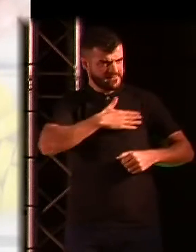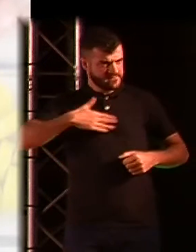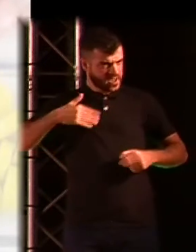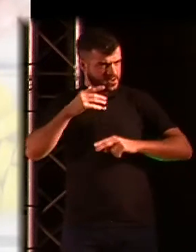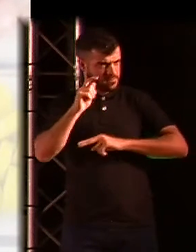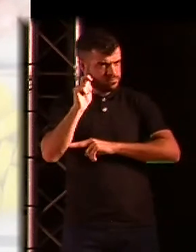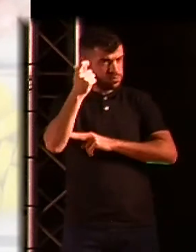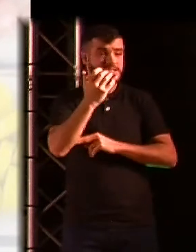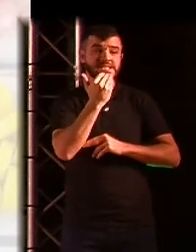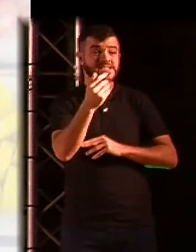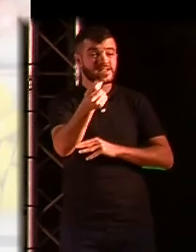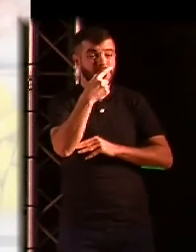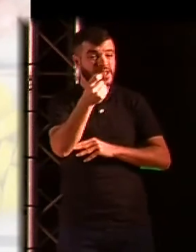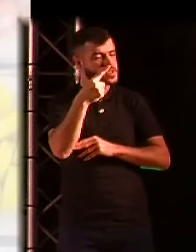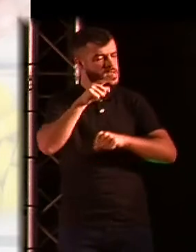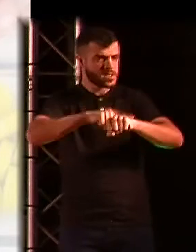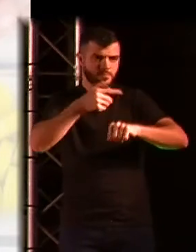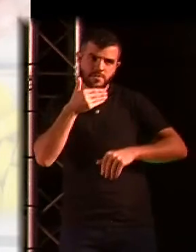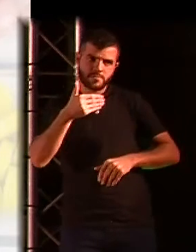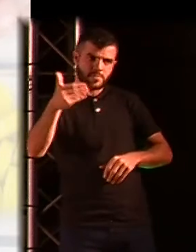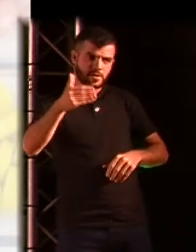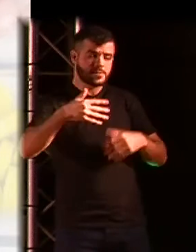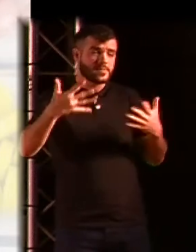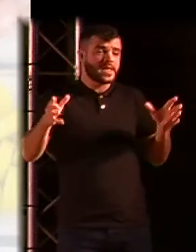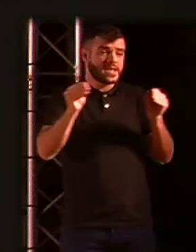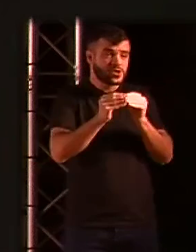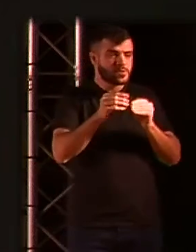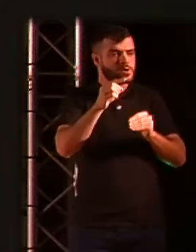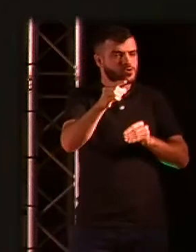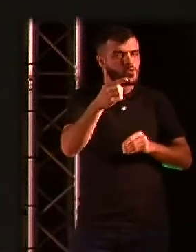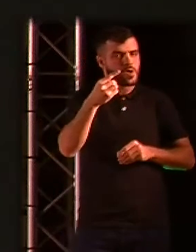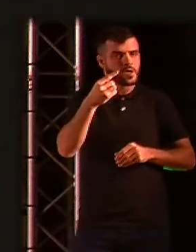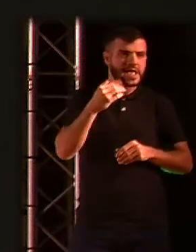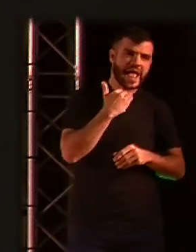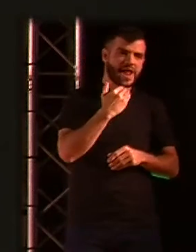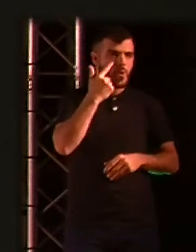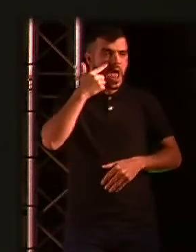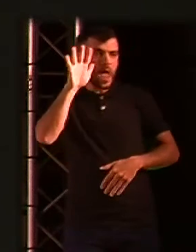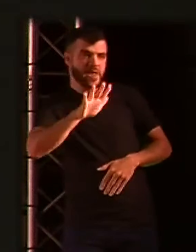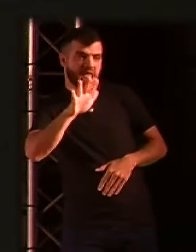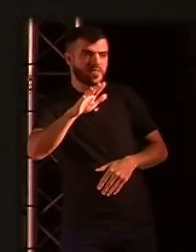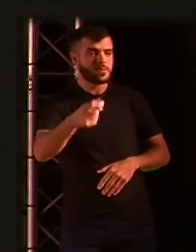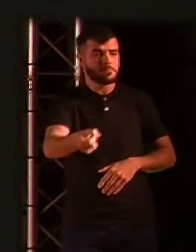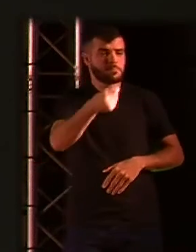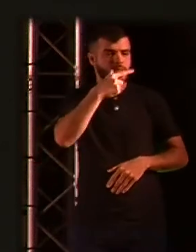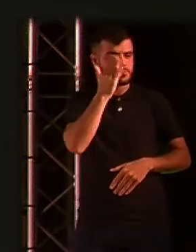estar ante una amenaza y nosotros con nuestra pastillita dormir plácidamente.